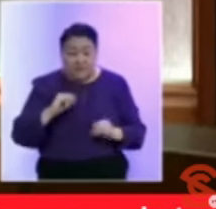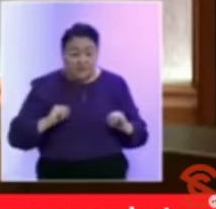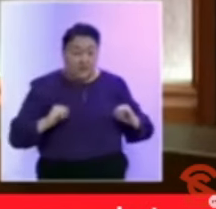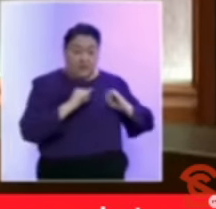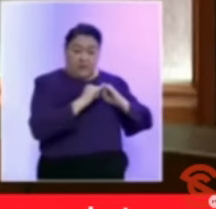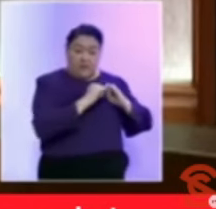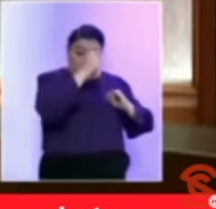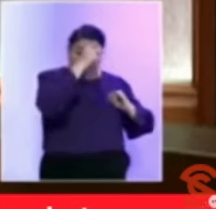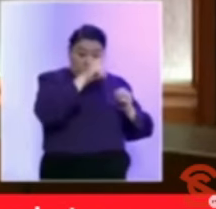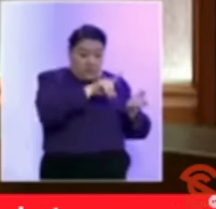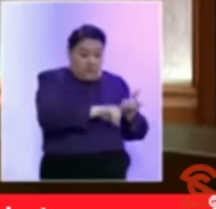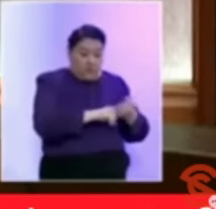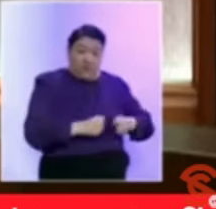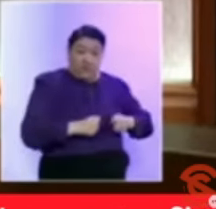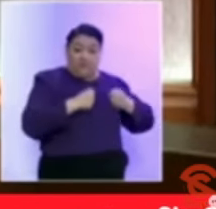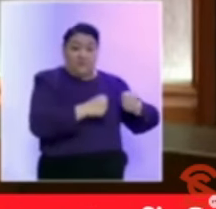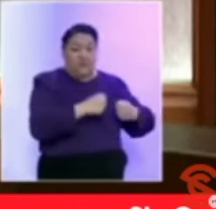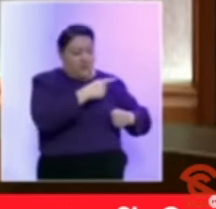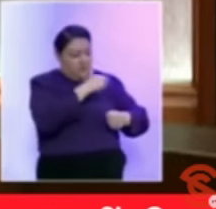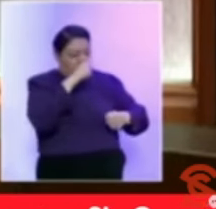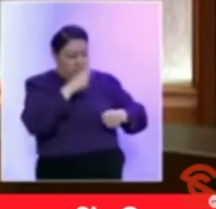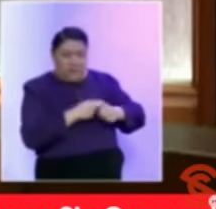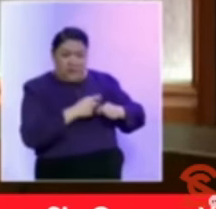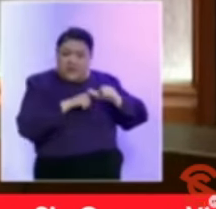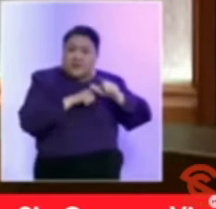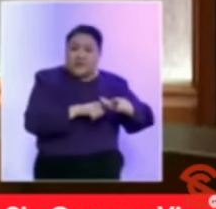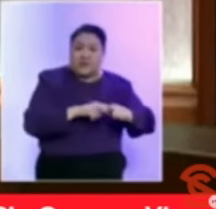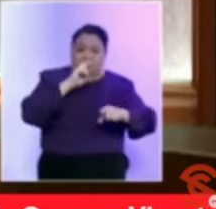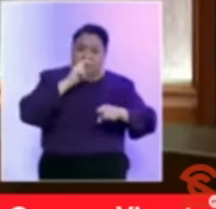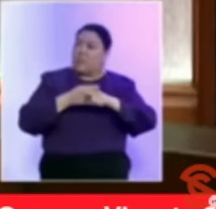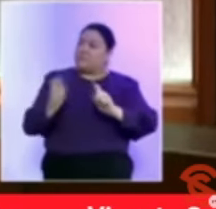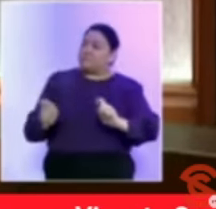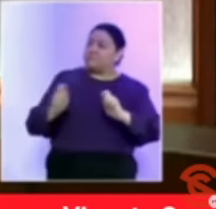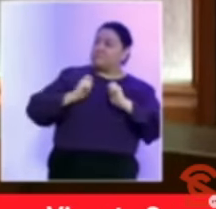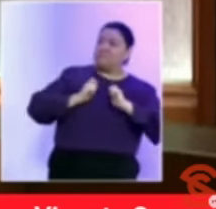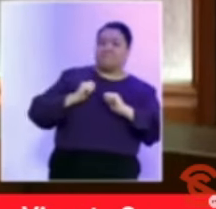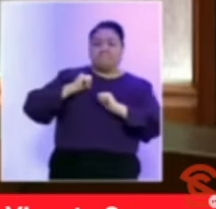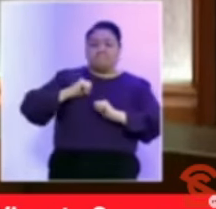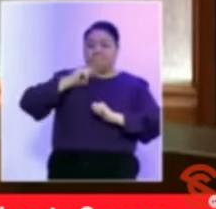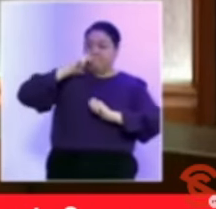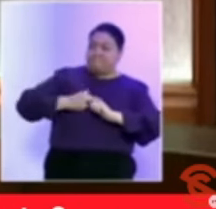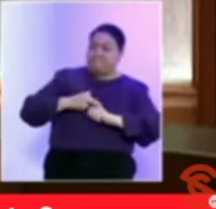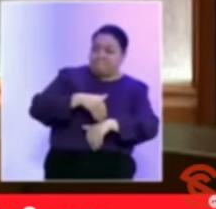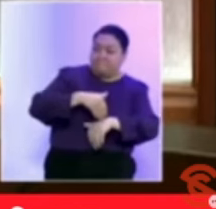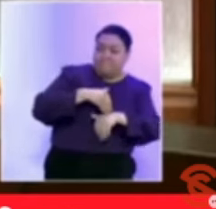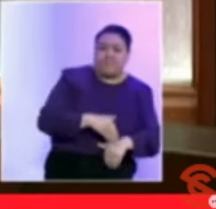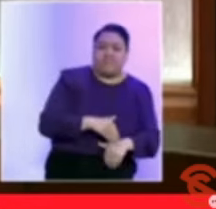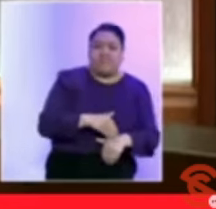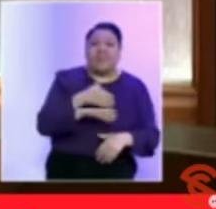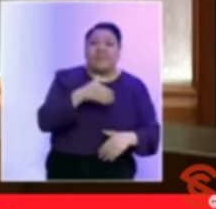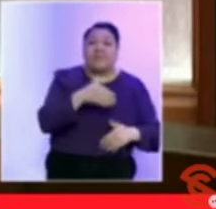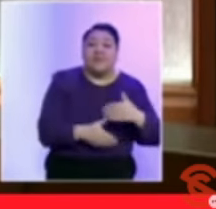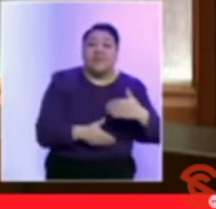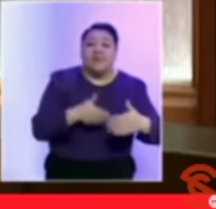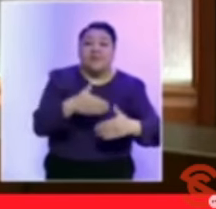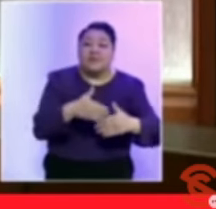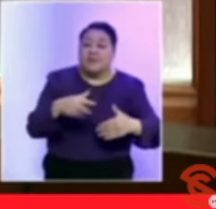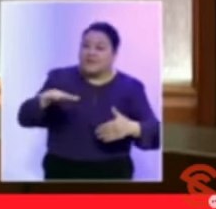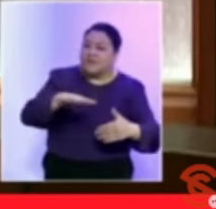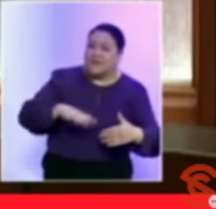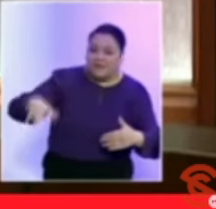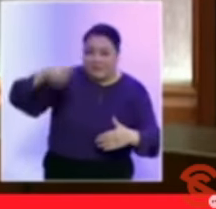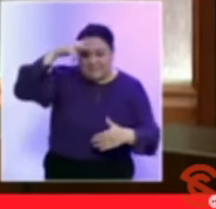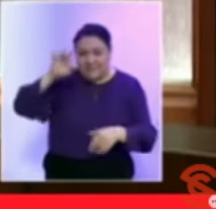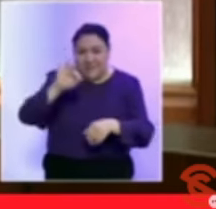mexicanas tomen su cauce asuman su responsabilidad y guíen de la mejor manera el rumbo de